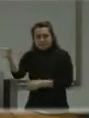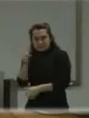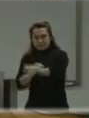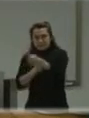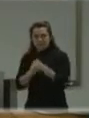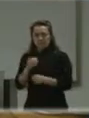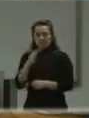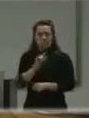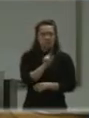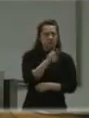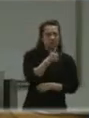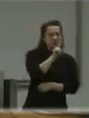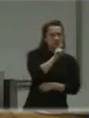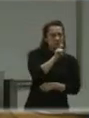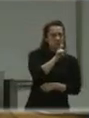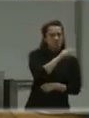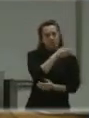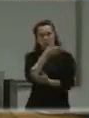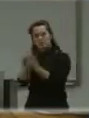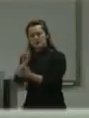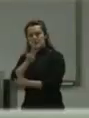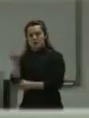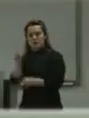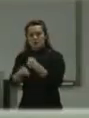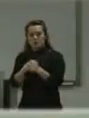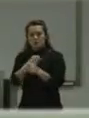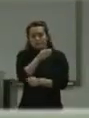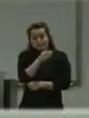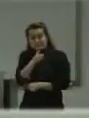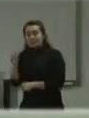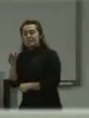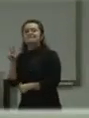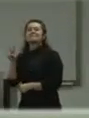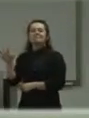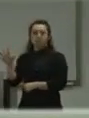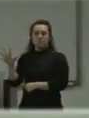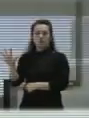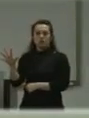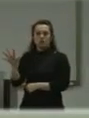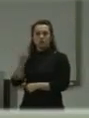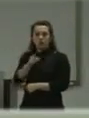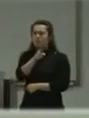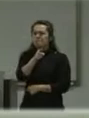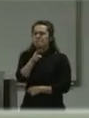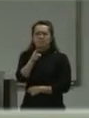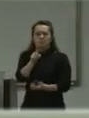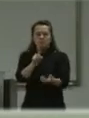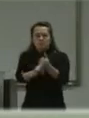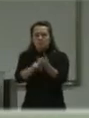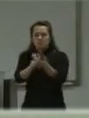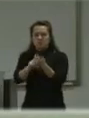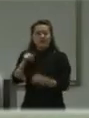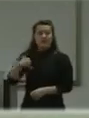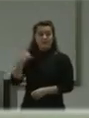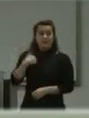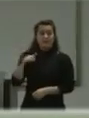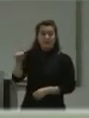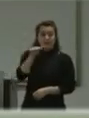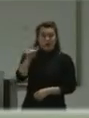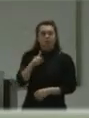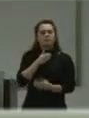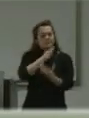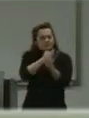entre 16 y 22 años tuvimos que subirlo a 25 porque no consegu las jóvenes a pesar de que